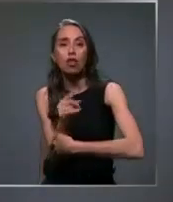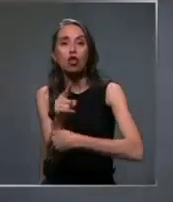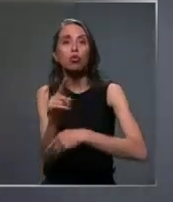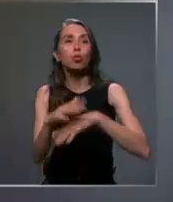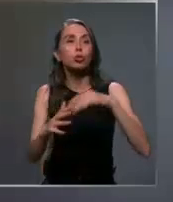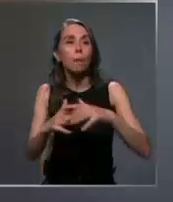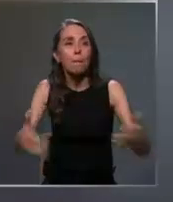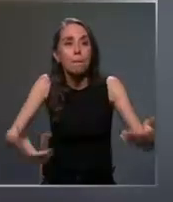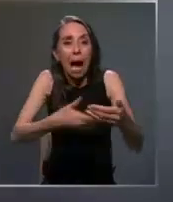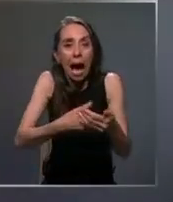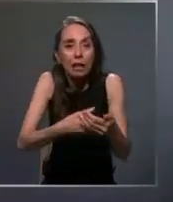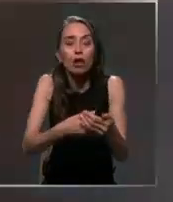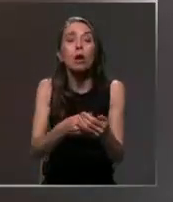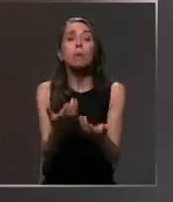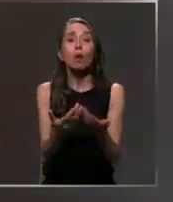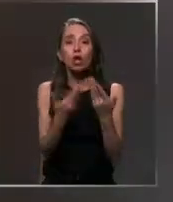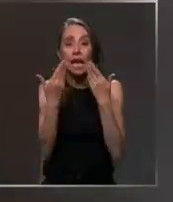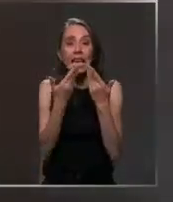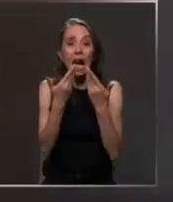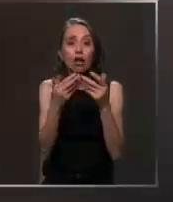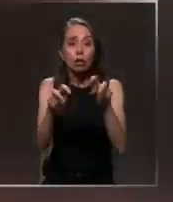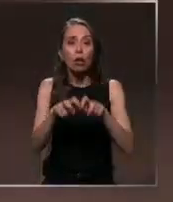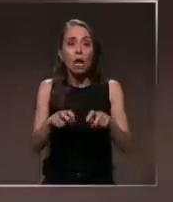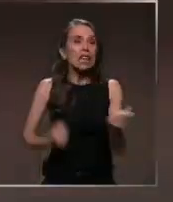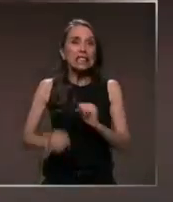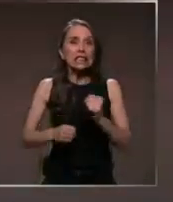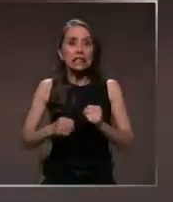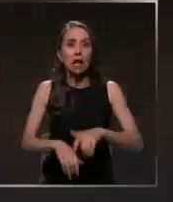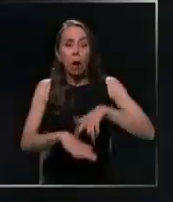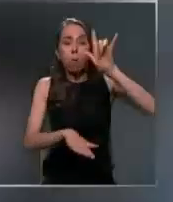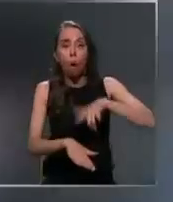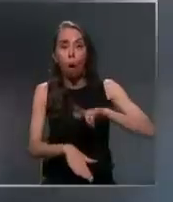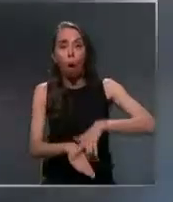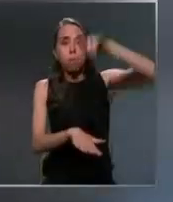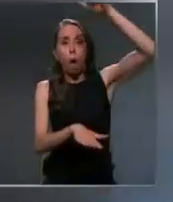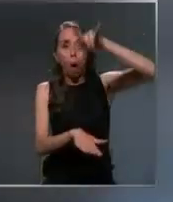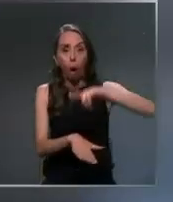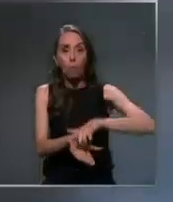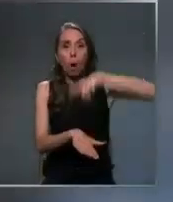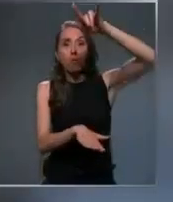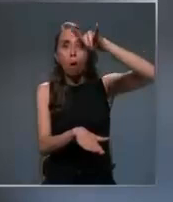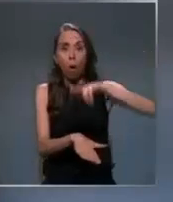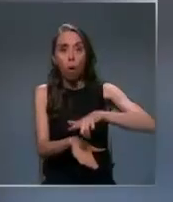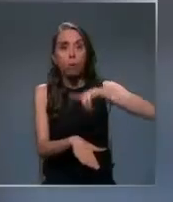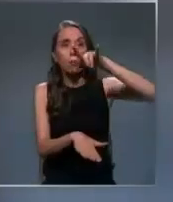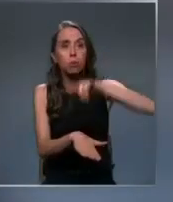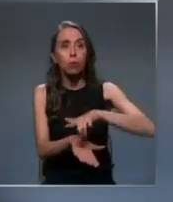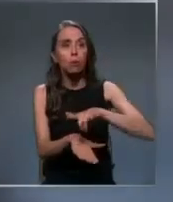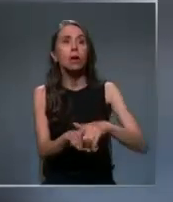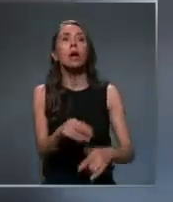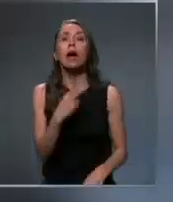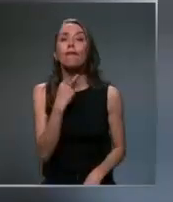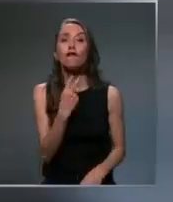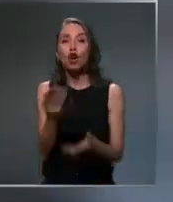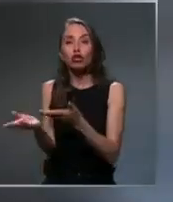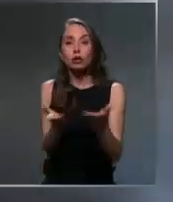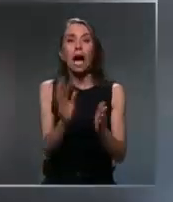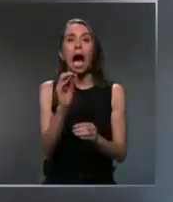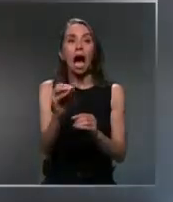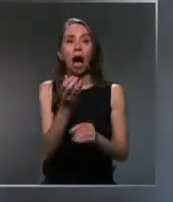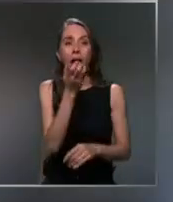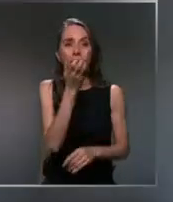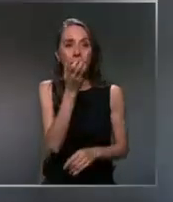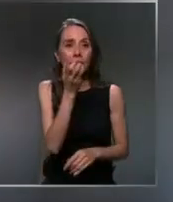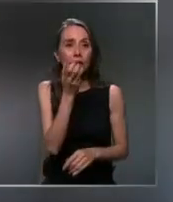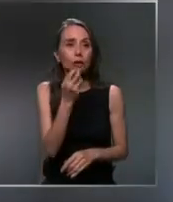que los pasajeros se tranquilizaran luego de enfrentar fuertes turbulencias. Por favor, como tenemos un poco de turbulencias y tenemos la suerte de